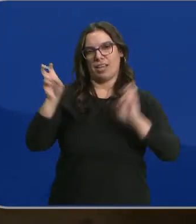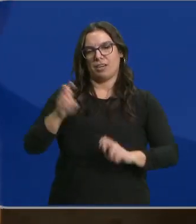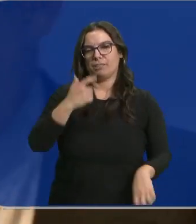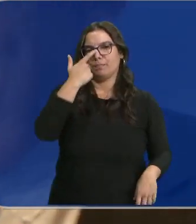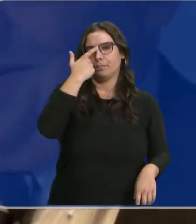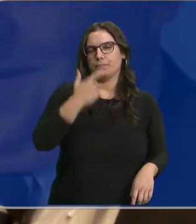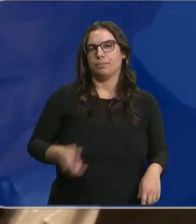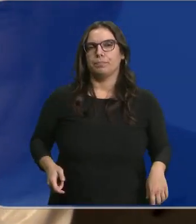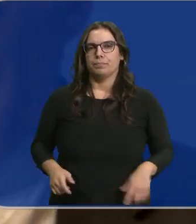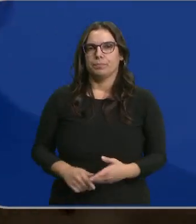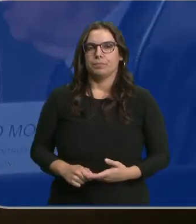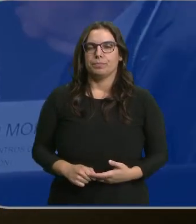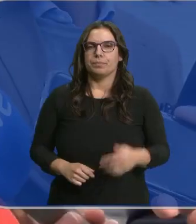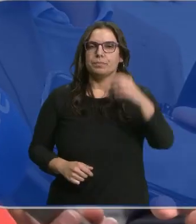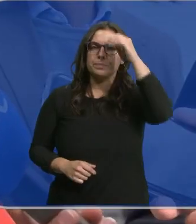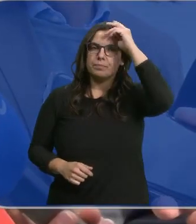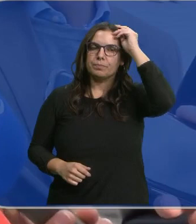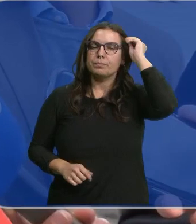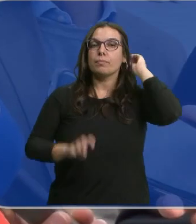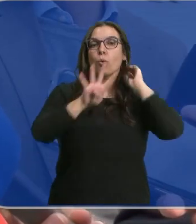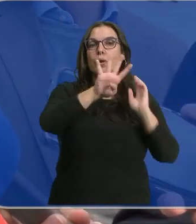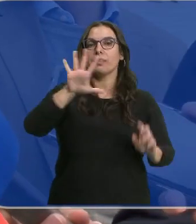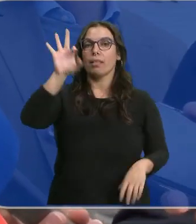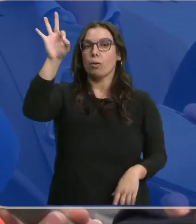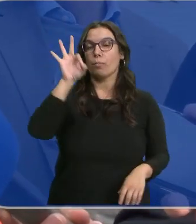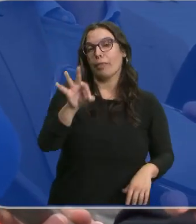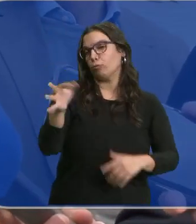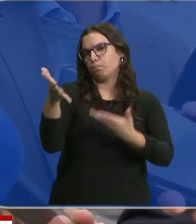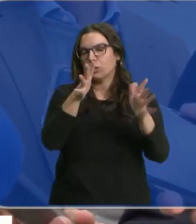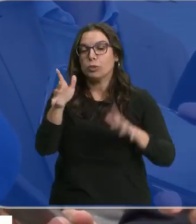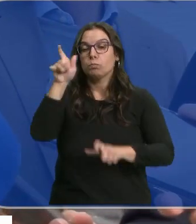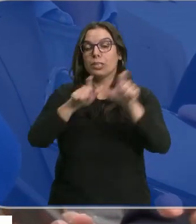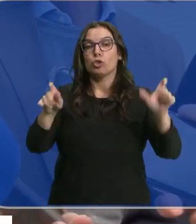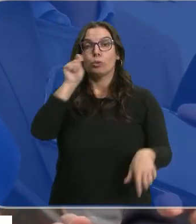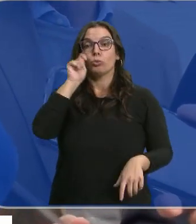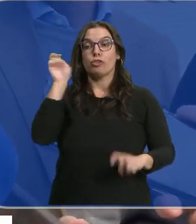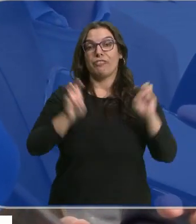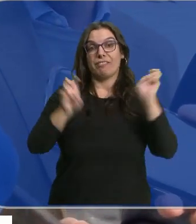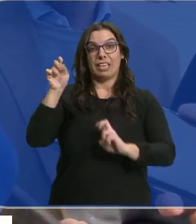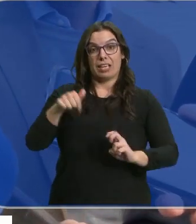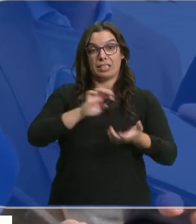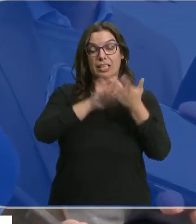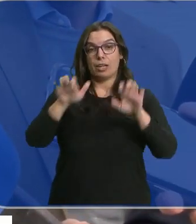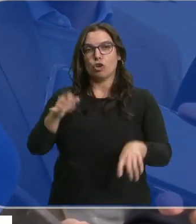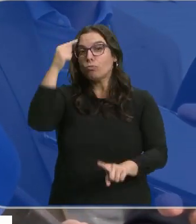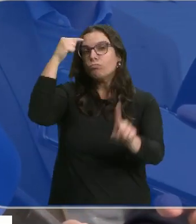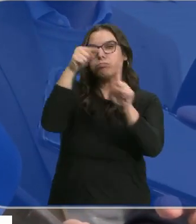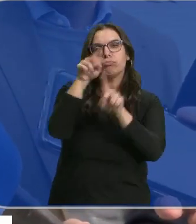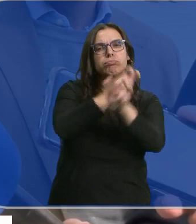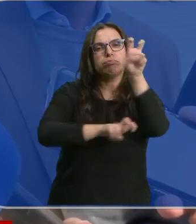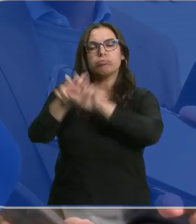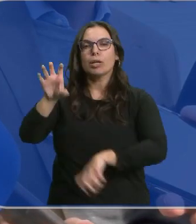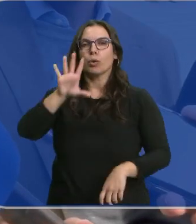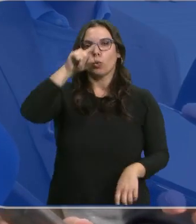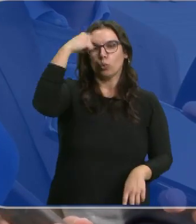nuestra tierra. Que el 45% más o menos de los turistas que vienen a Castilla y León vienen por